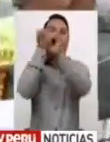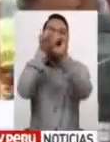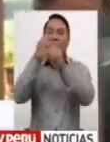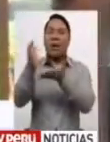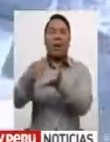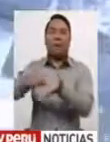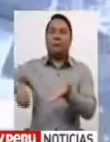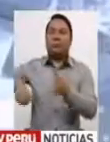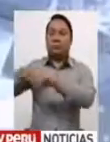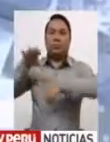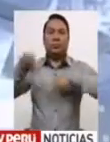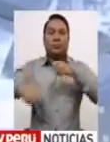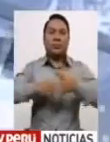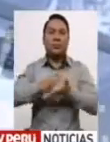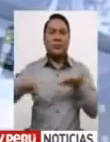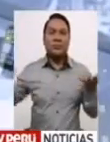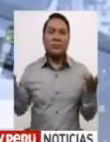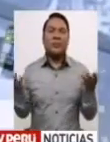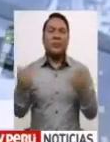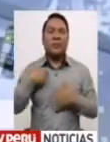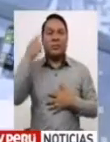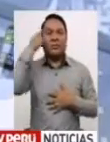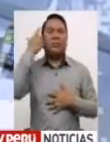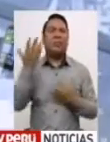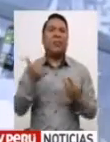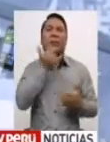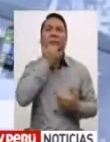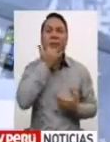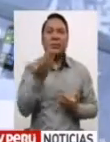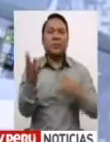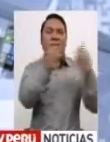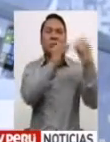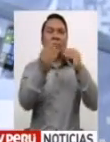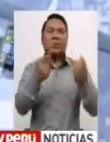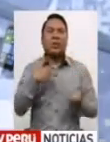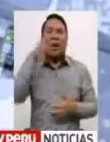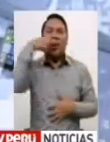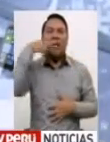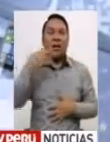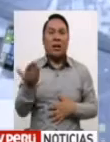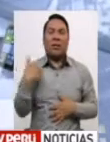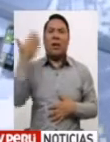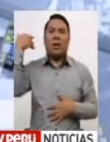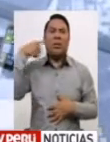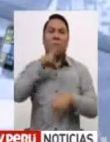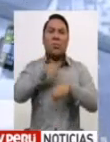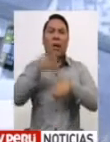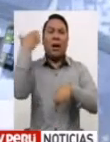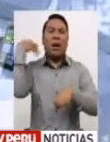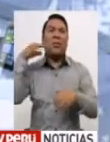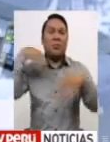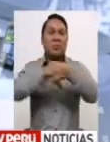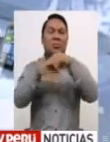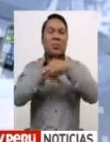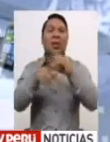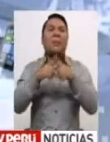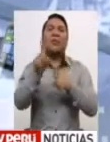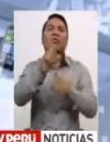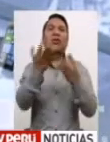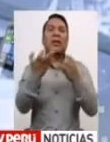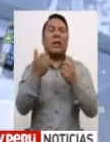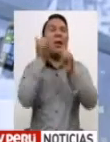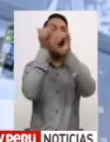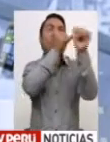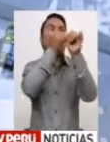trabajo. Es una situación bastante atípica. Vengo cubriendo las noticias y hechos que ocurren en Venezuela